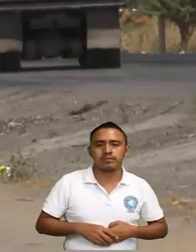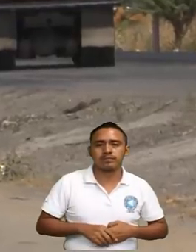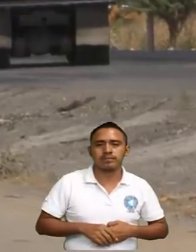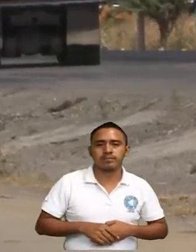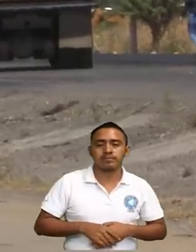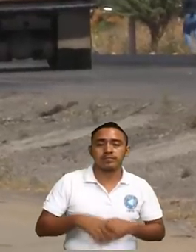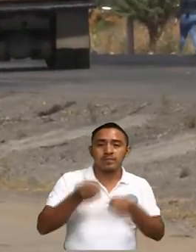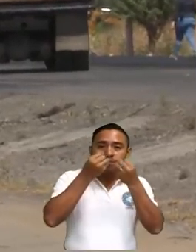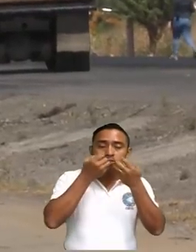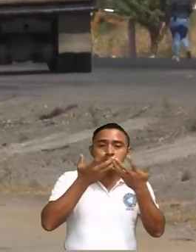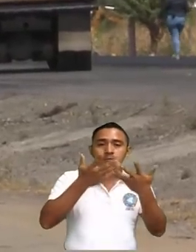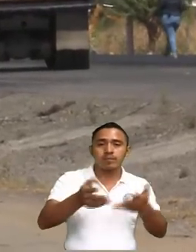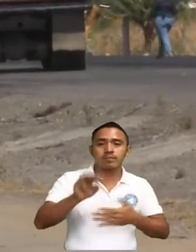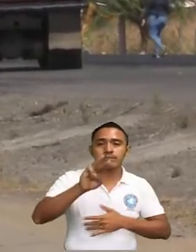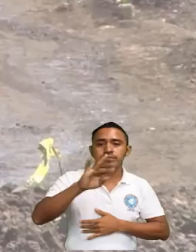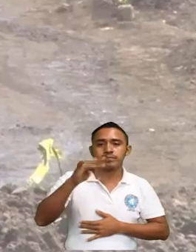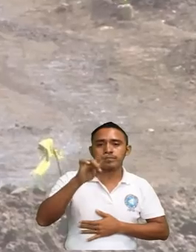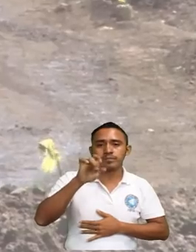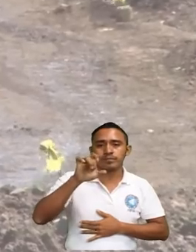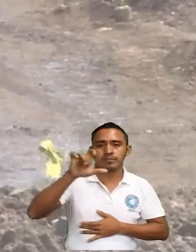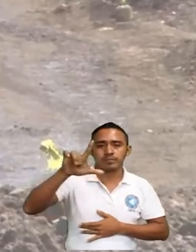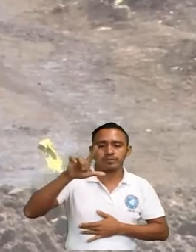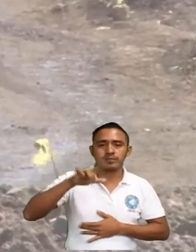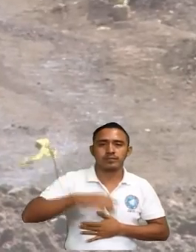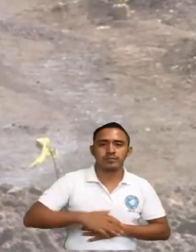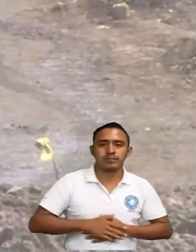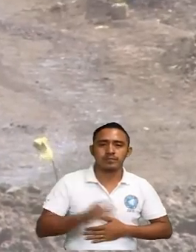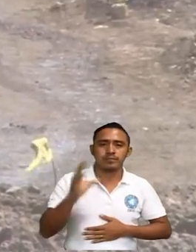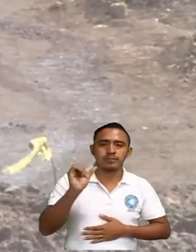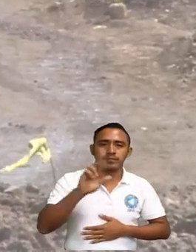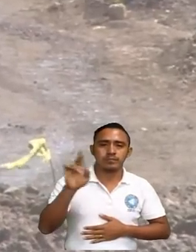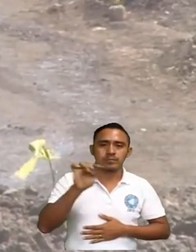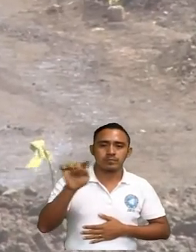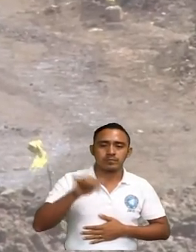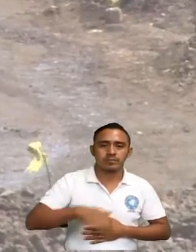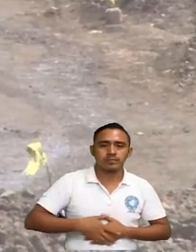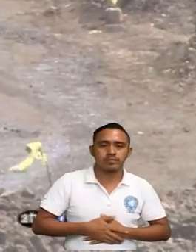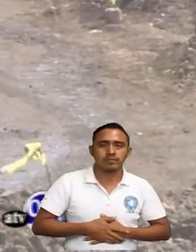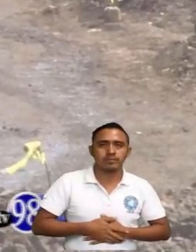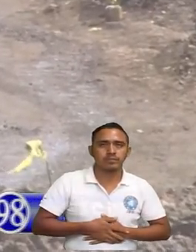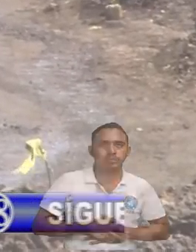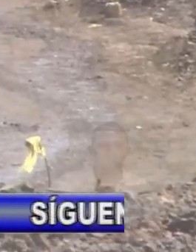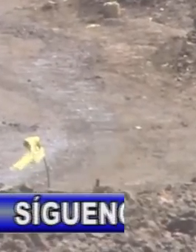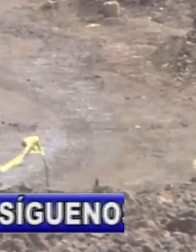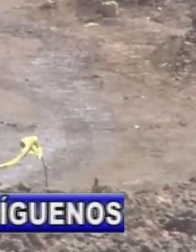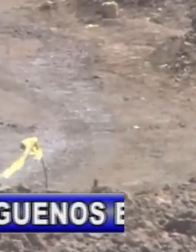Con cámara de Lester Mora para el canal parlamentario, les informó Miguel Carranza Mena.